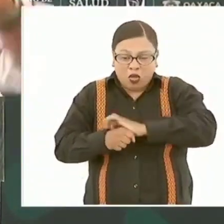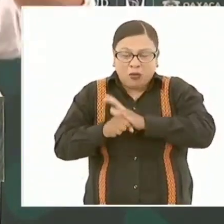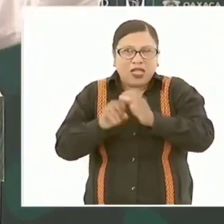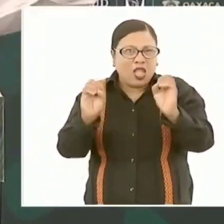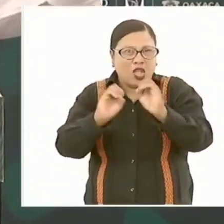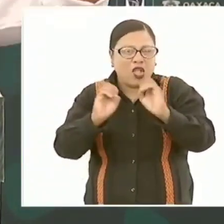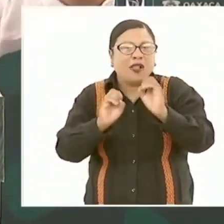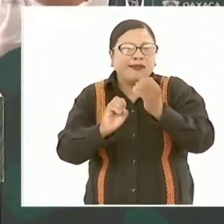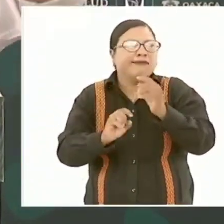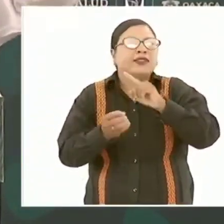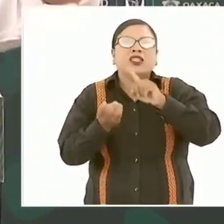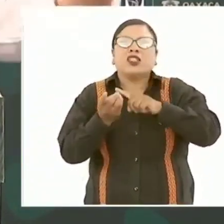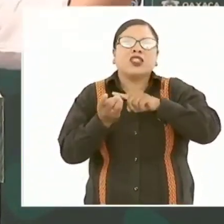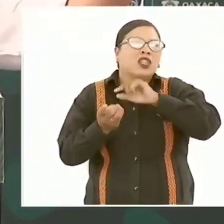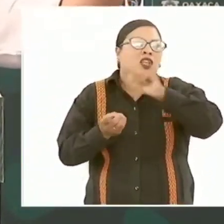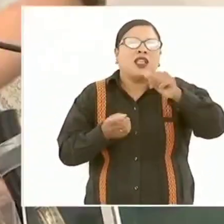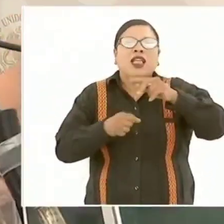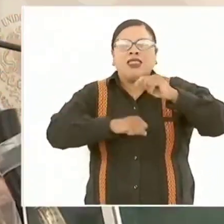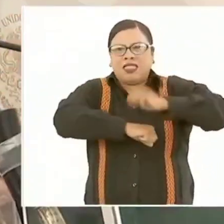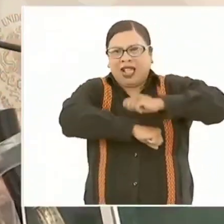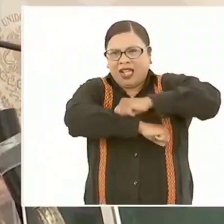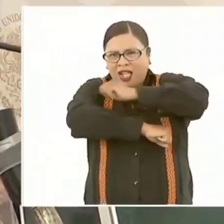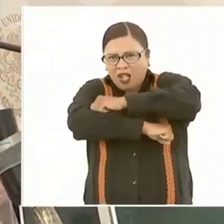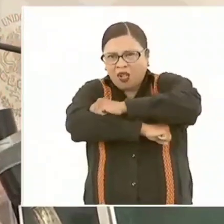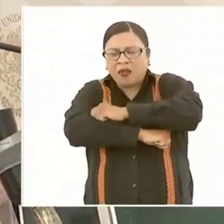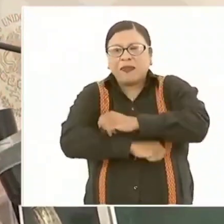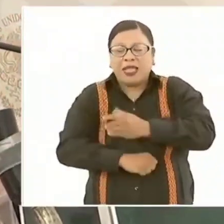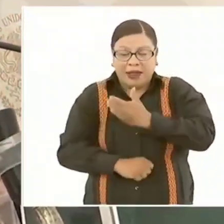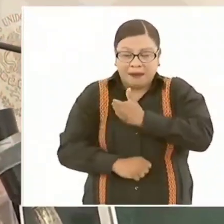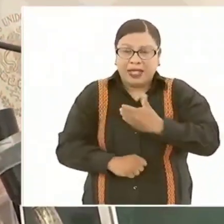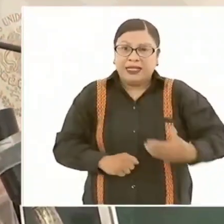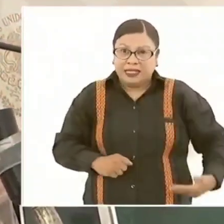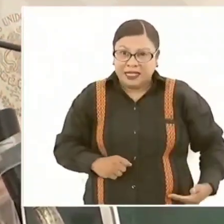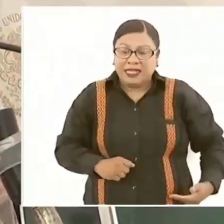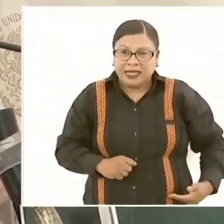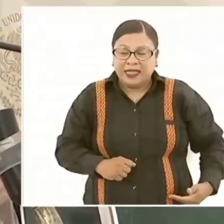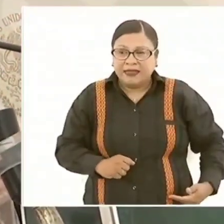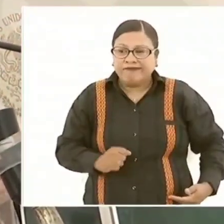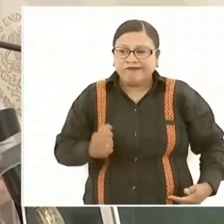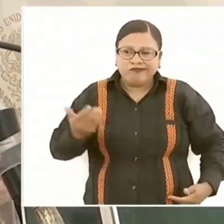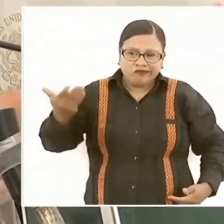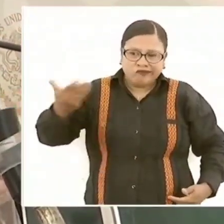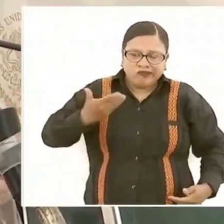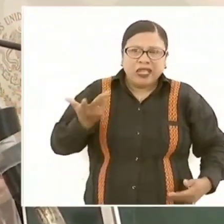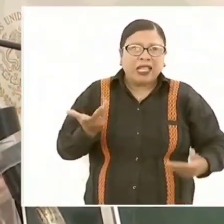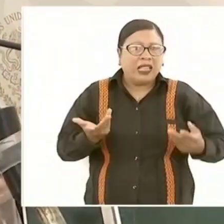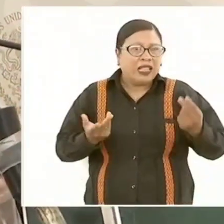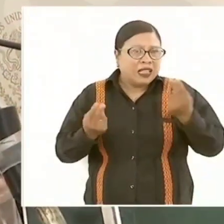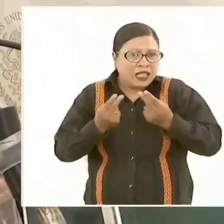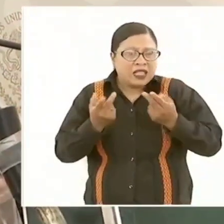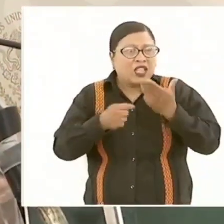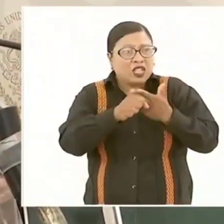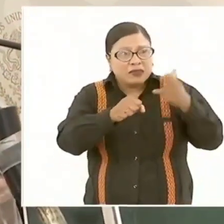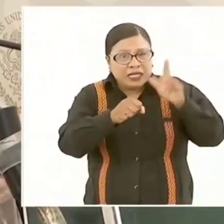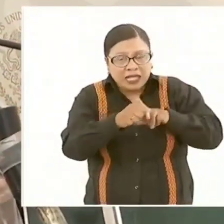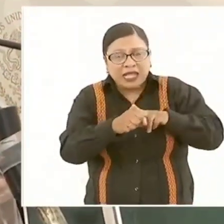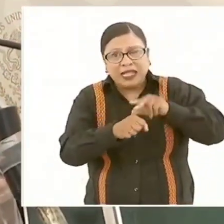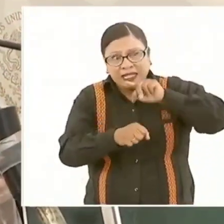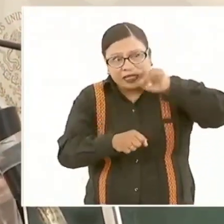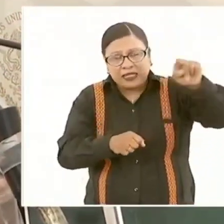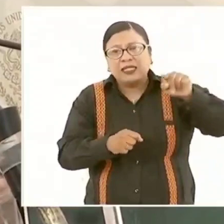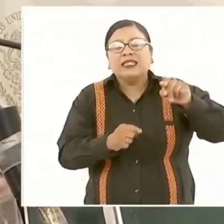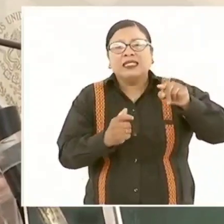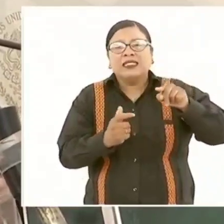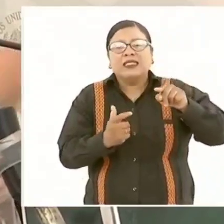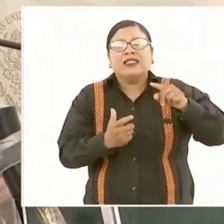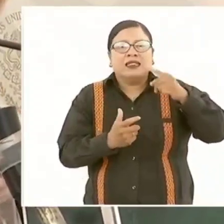allá del otro lado de Oaxaca, en Tlaxiaco. Un día el presidente nos pidió que teníamos que lograr que un hospital que nos